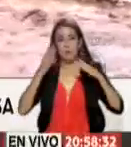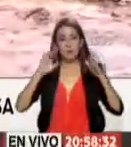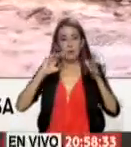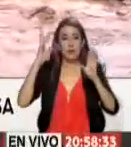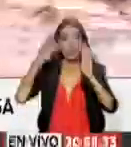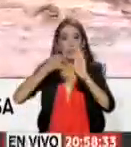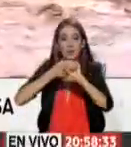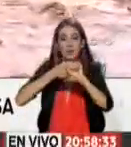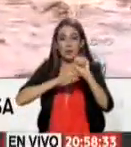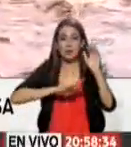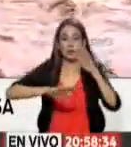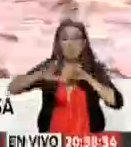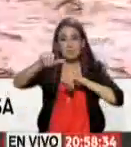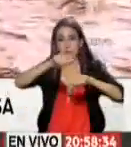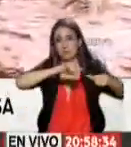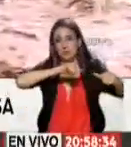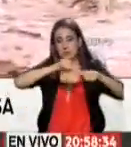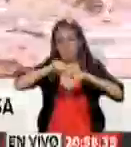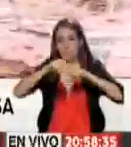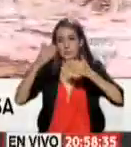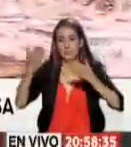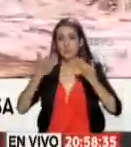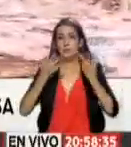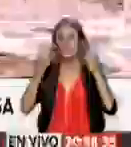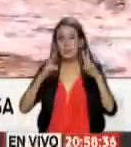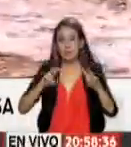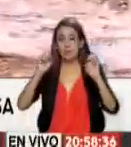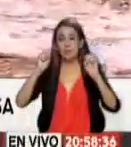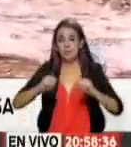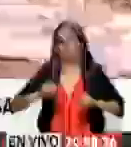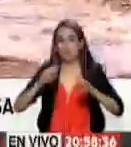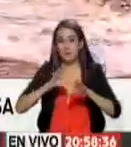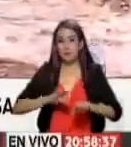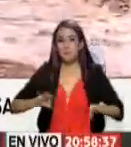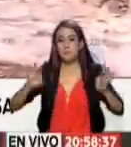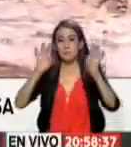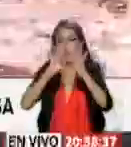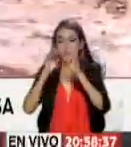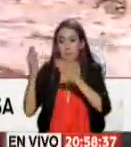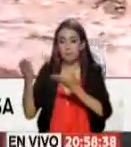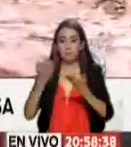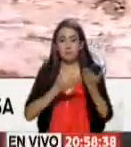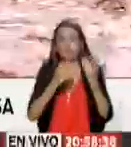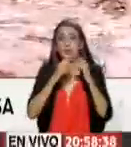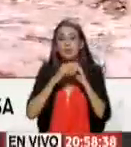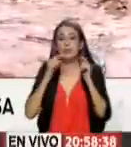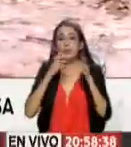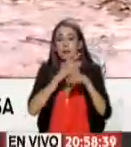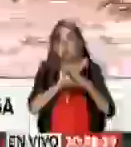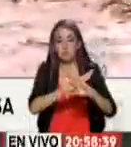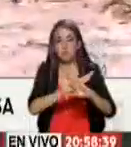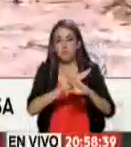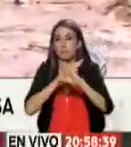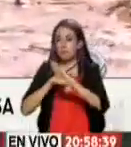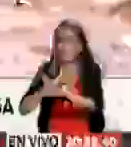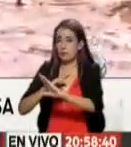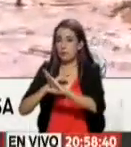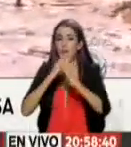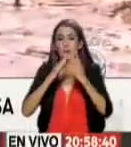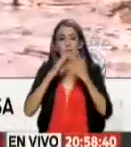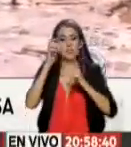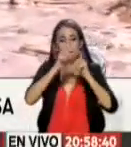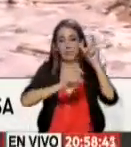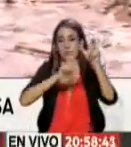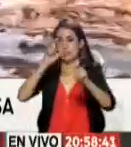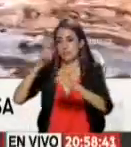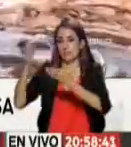parte administrativa de la compañía. Además señaló que la prioridad del momento era la de preservar y proteger la vida de empleados e integrantes